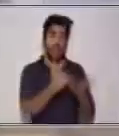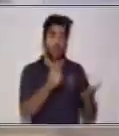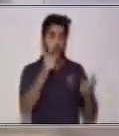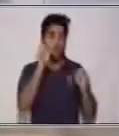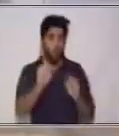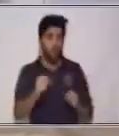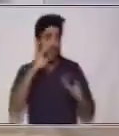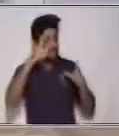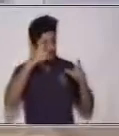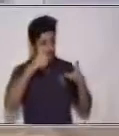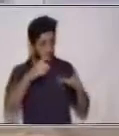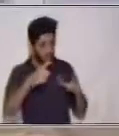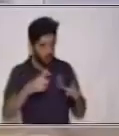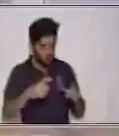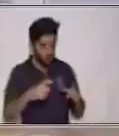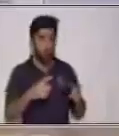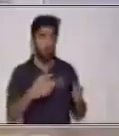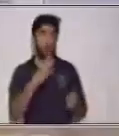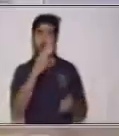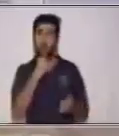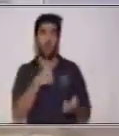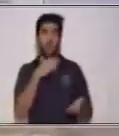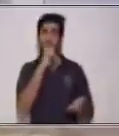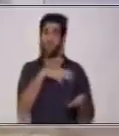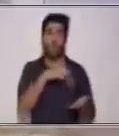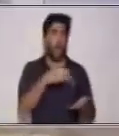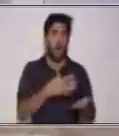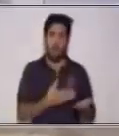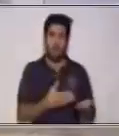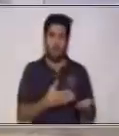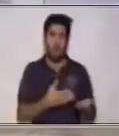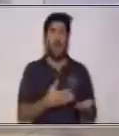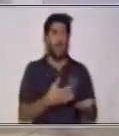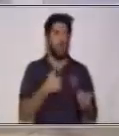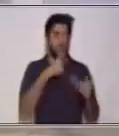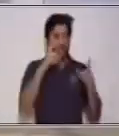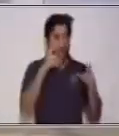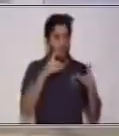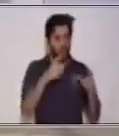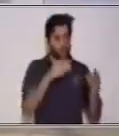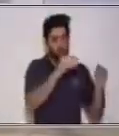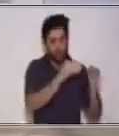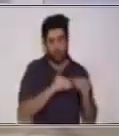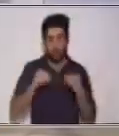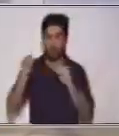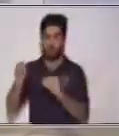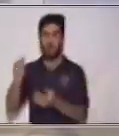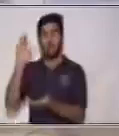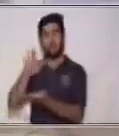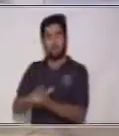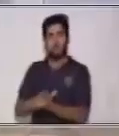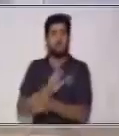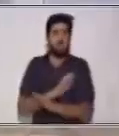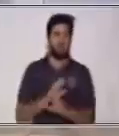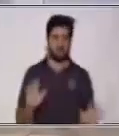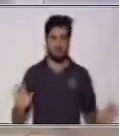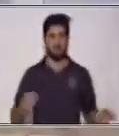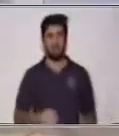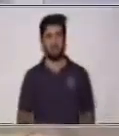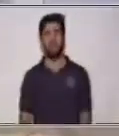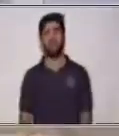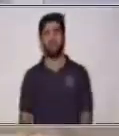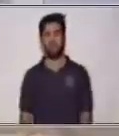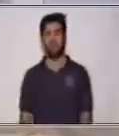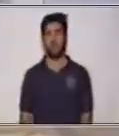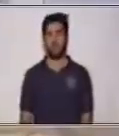del libro usted no lo pudo sacar de repente de biblioteca o era un libro prestado. Bueno, toma su libro, le saca copias